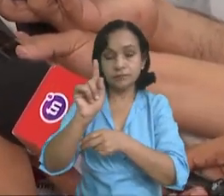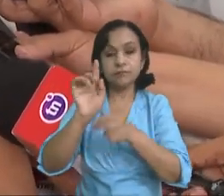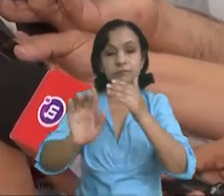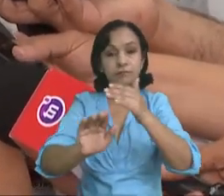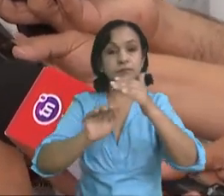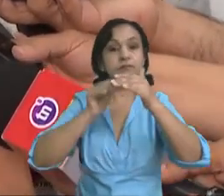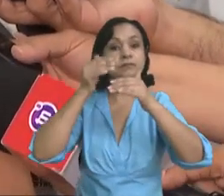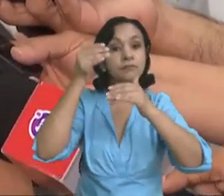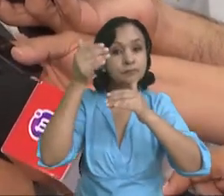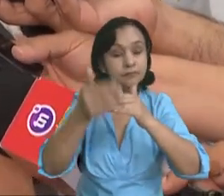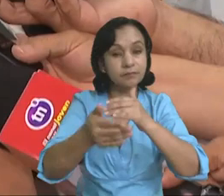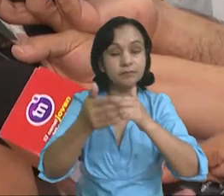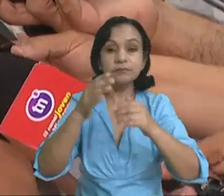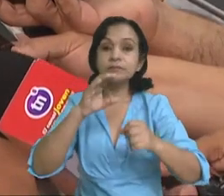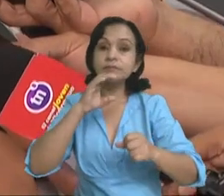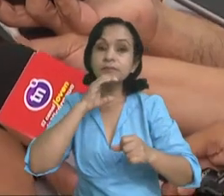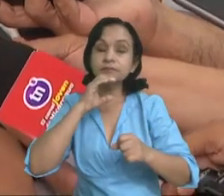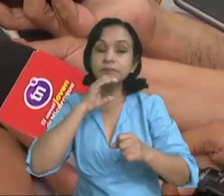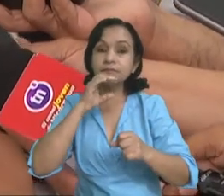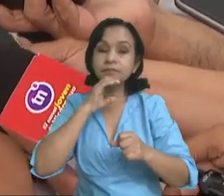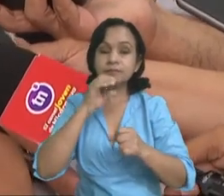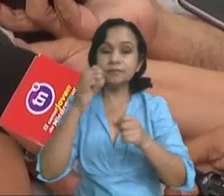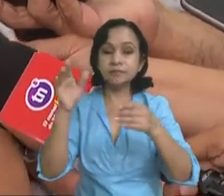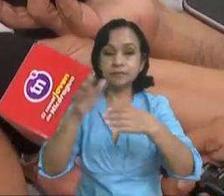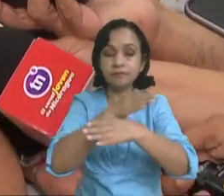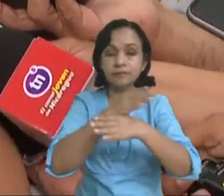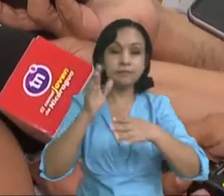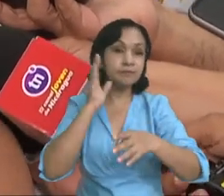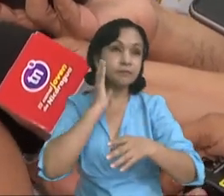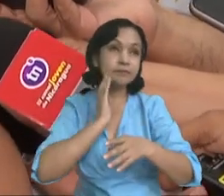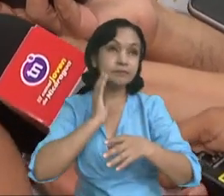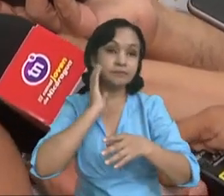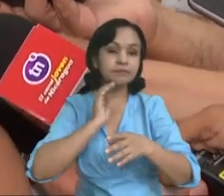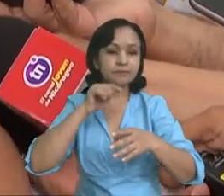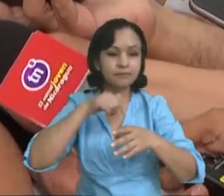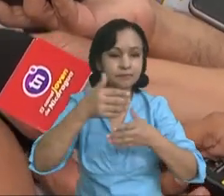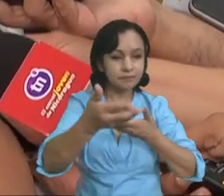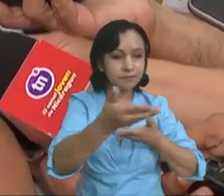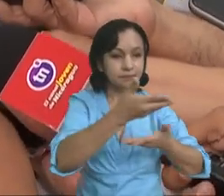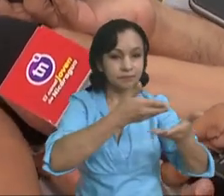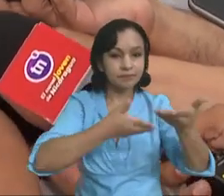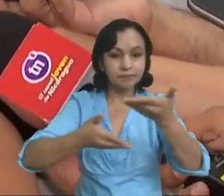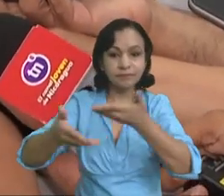conocen en Cuba. Y todas esas experiencias las vamos a compartir por acá con